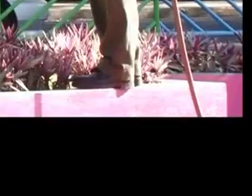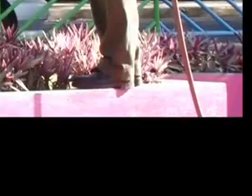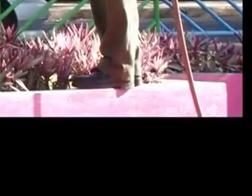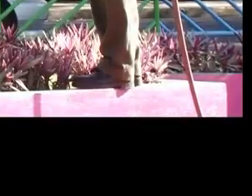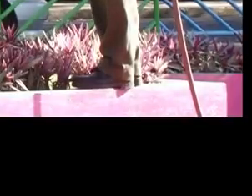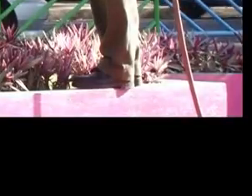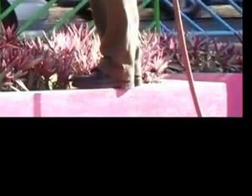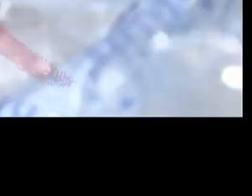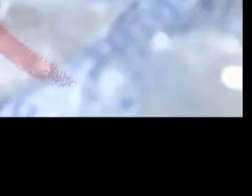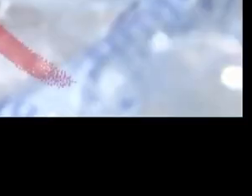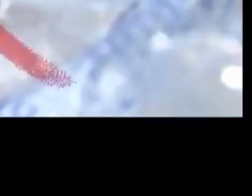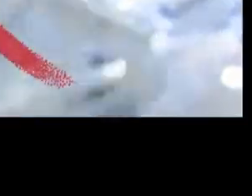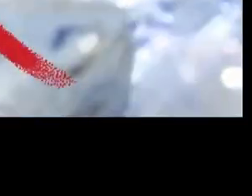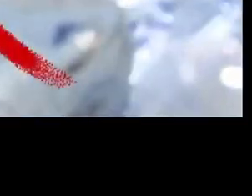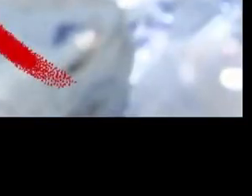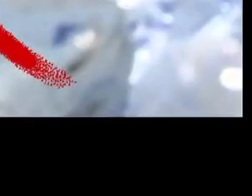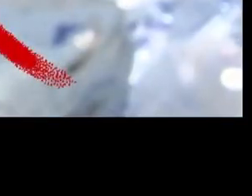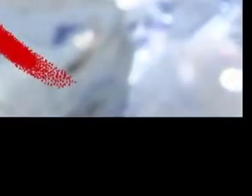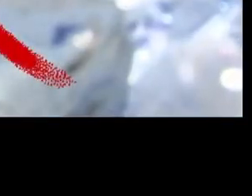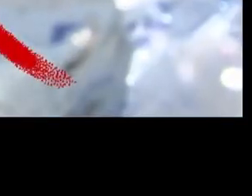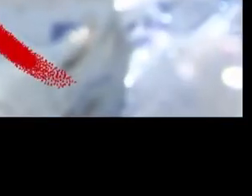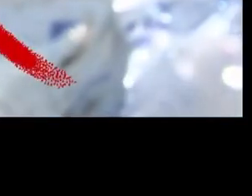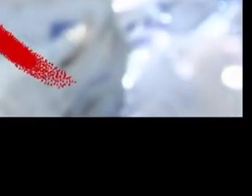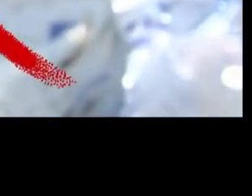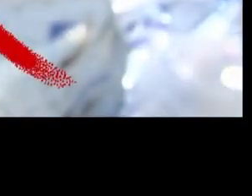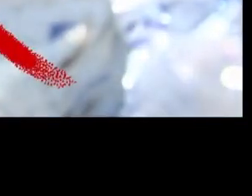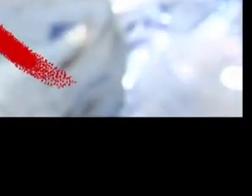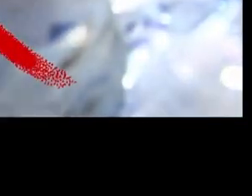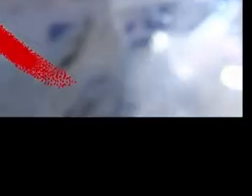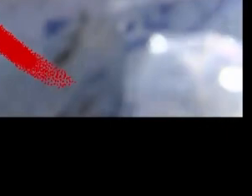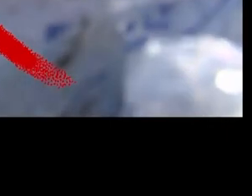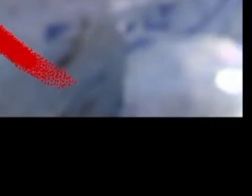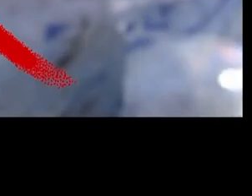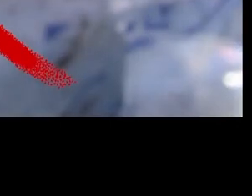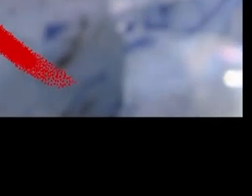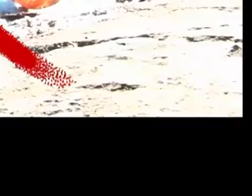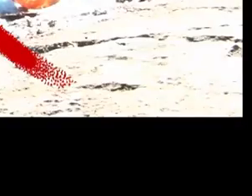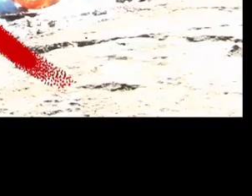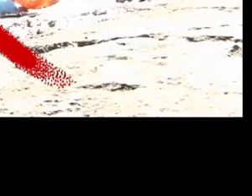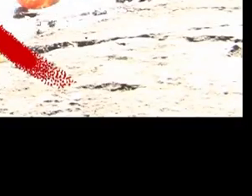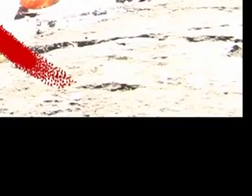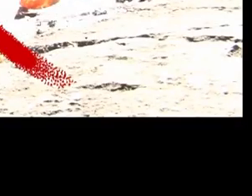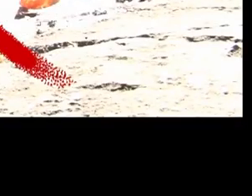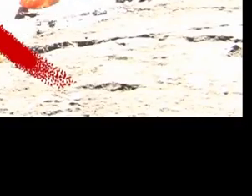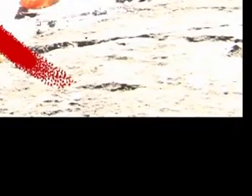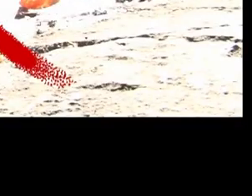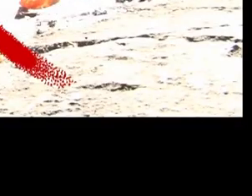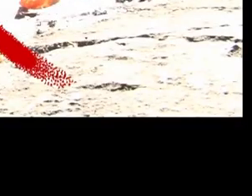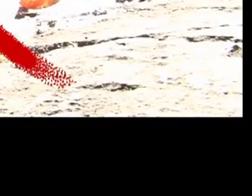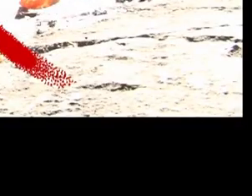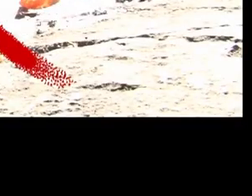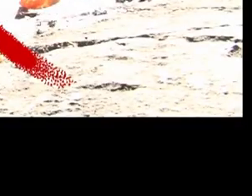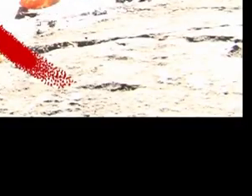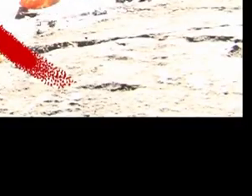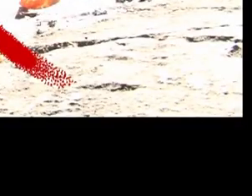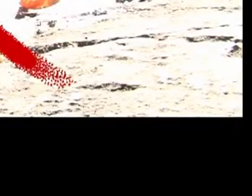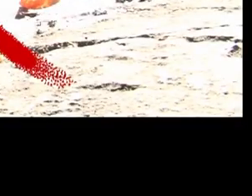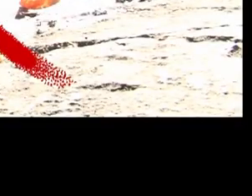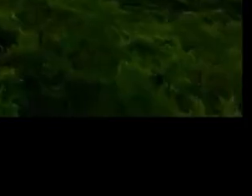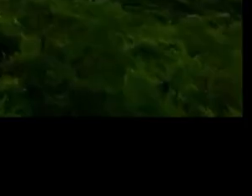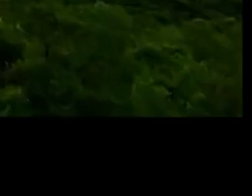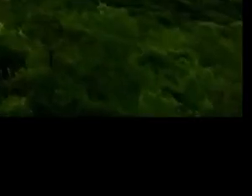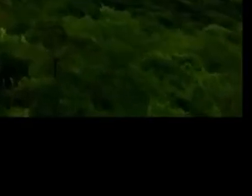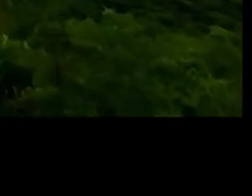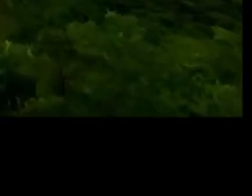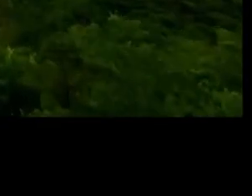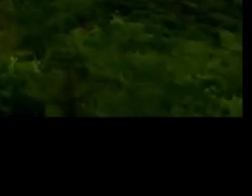Evitemos daños al medio ambiente y a nuestra salud. No botemos basura en la vía pública. Recordá, la Ley General del Medio Ambiente y